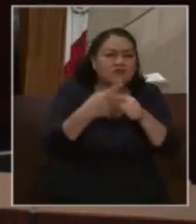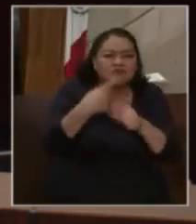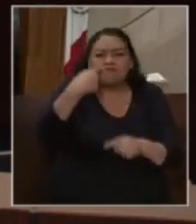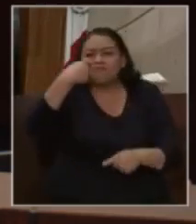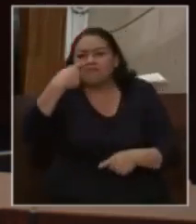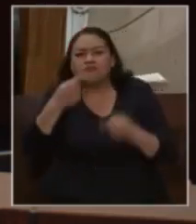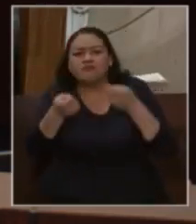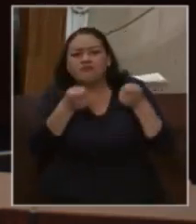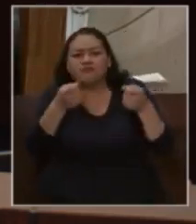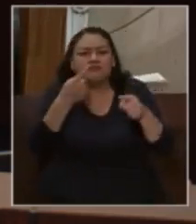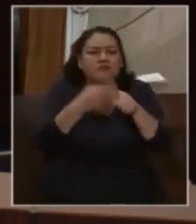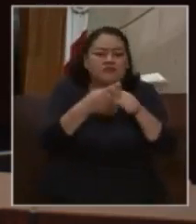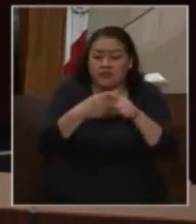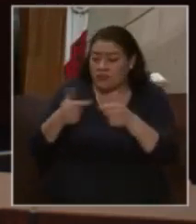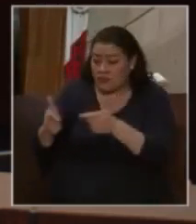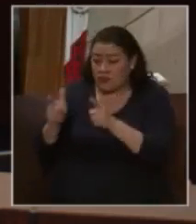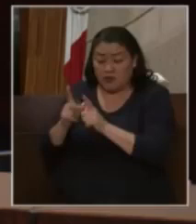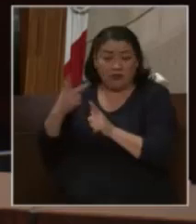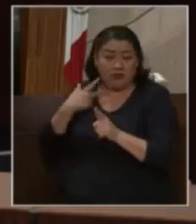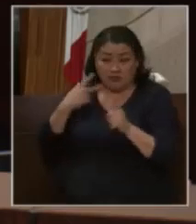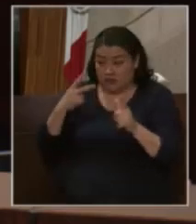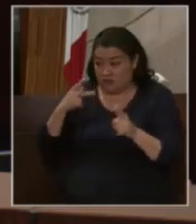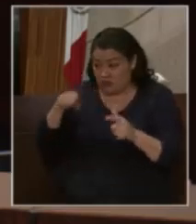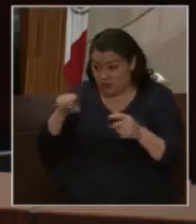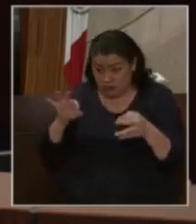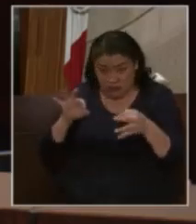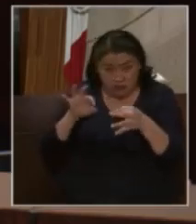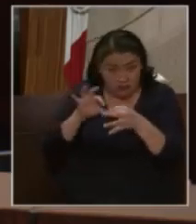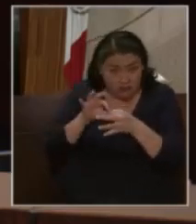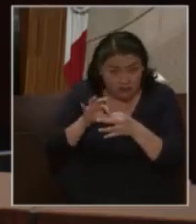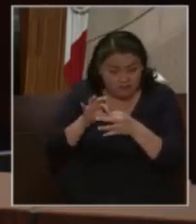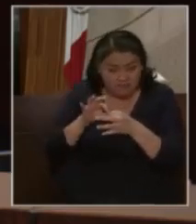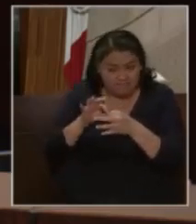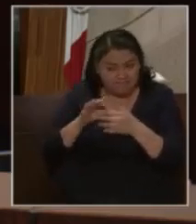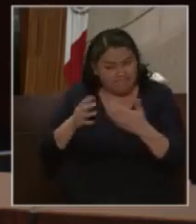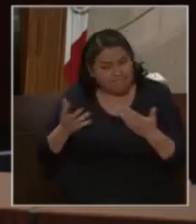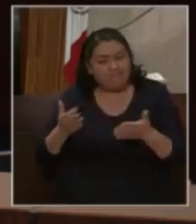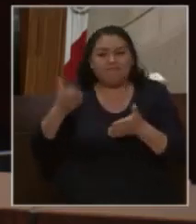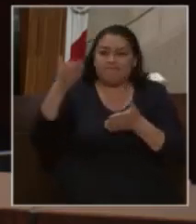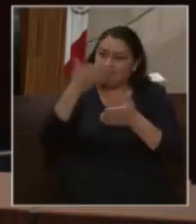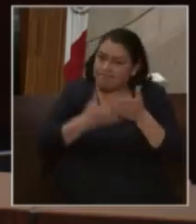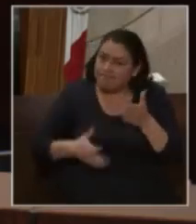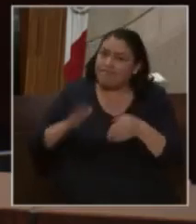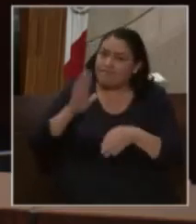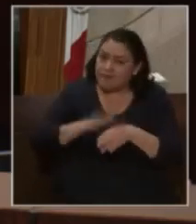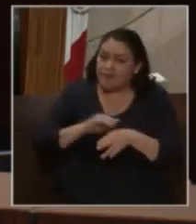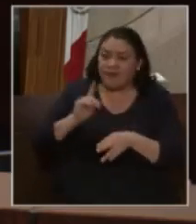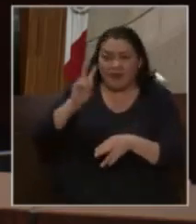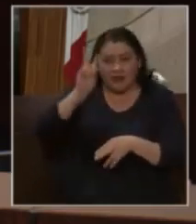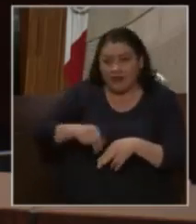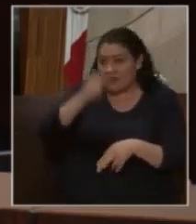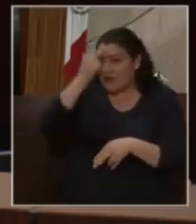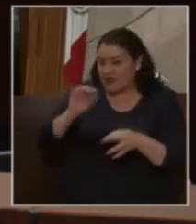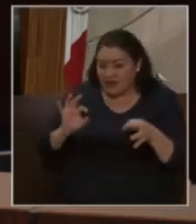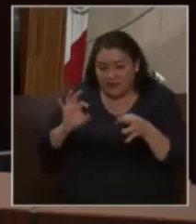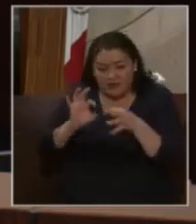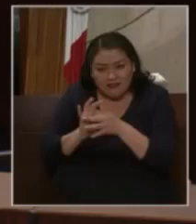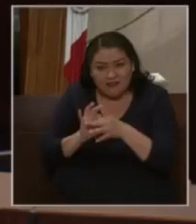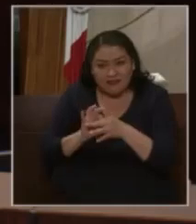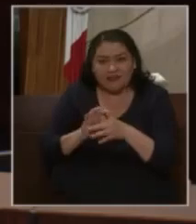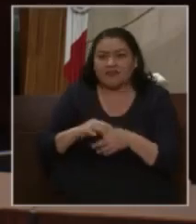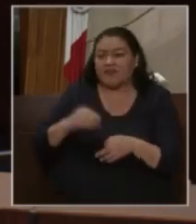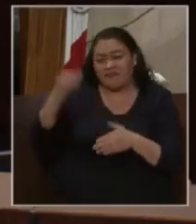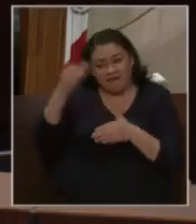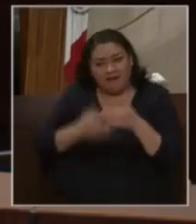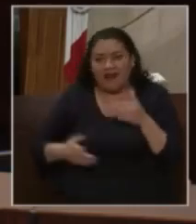del fideicomiso con el partido político Morena, esto es insuficiente para acreditar una relación directa o indirecta